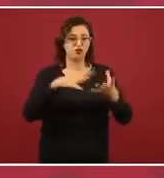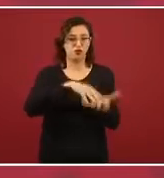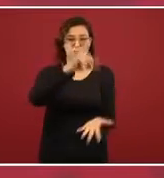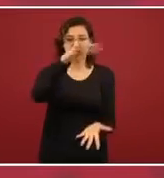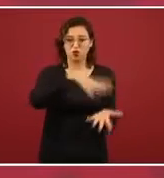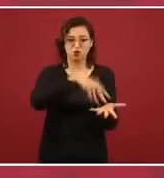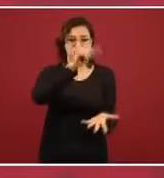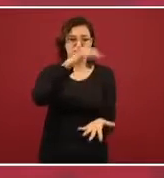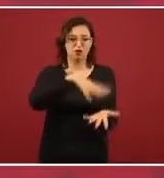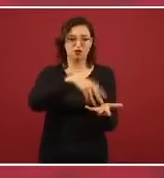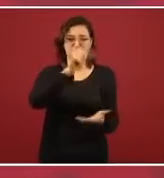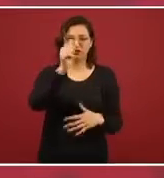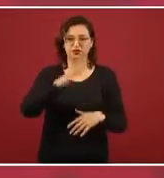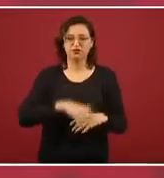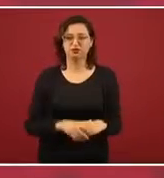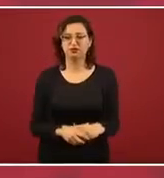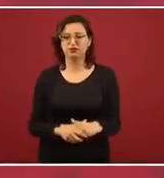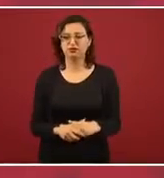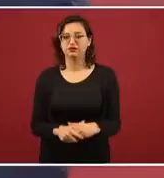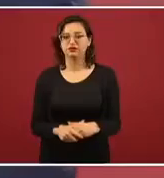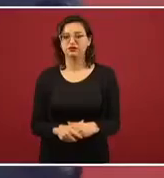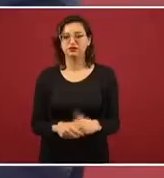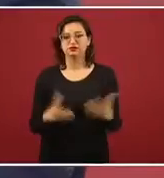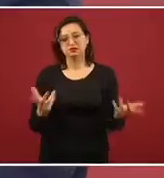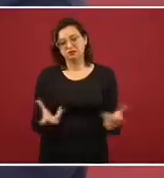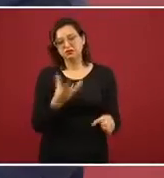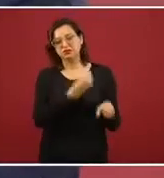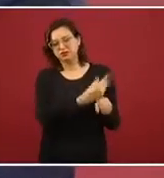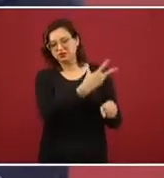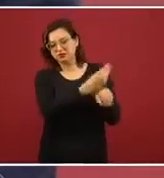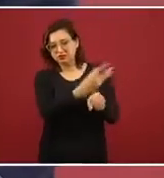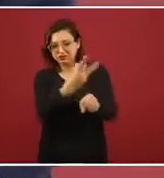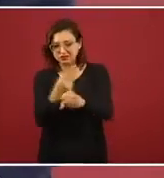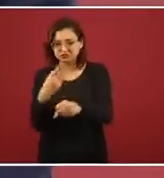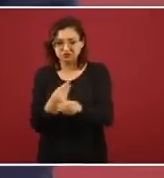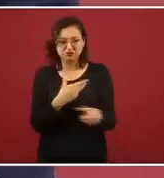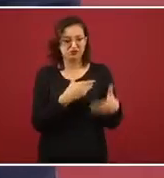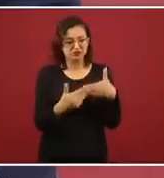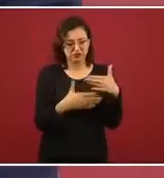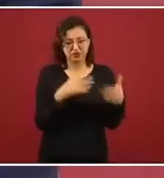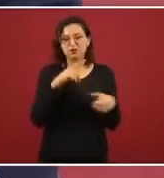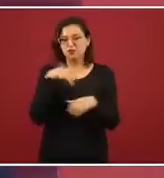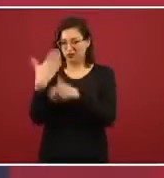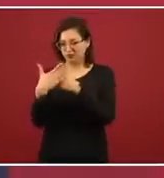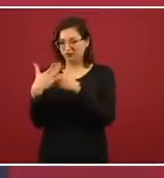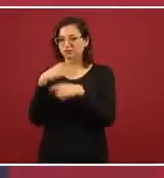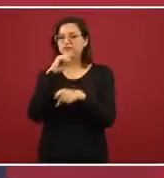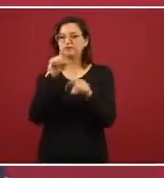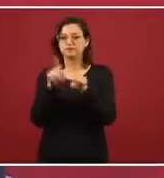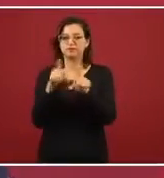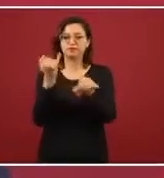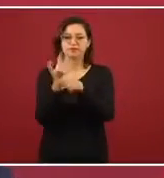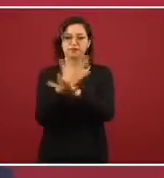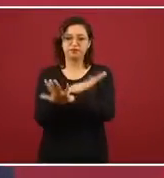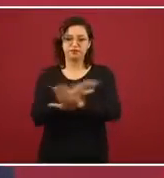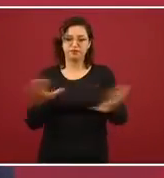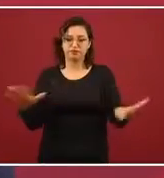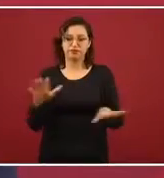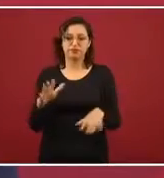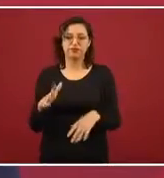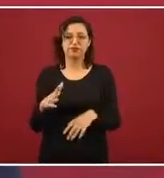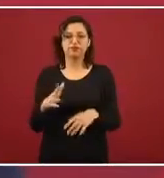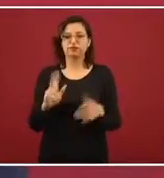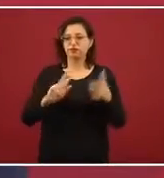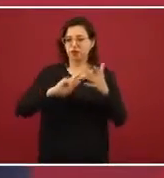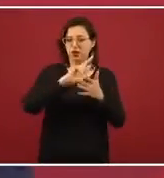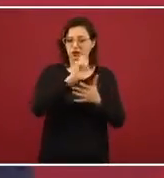Aun cuando hay un plan de remodelación, que eso también lo vamos a informar, sobre el